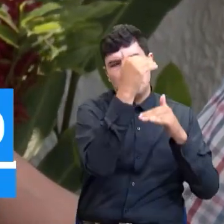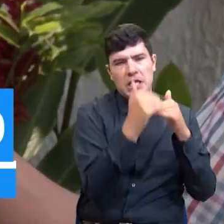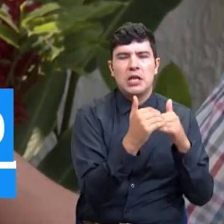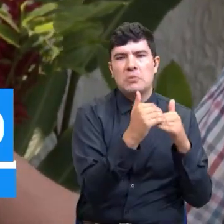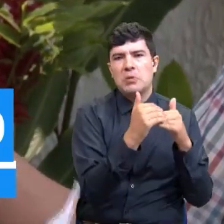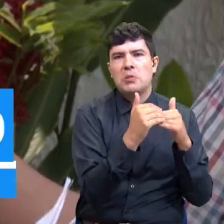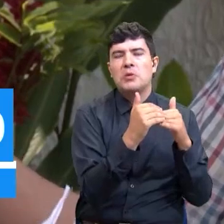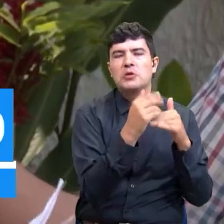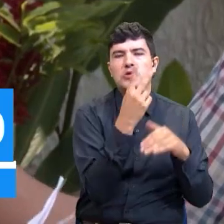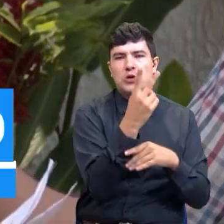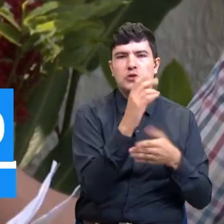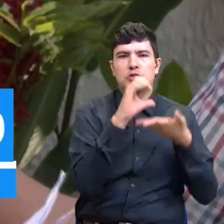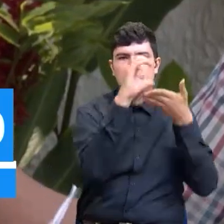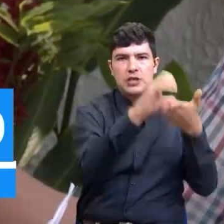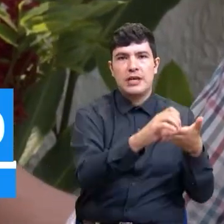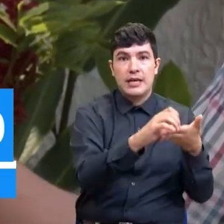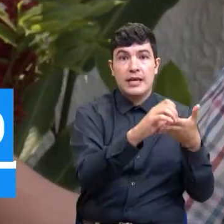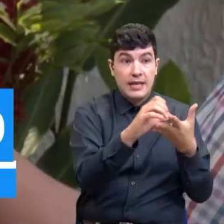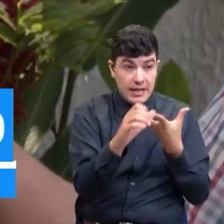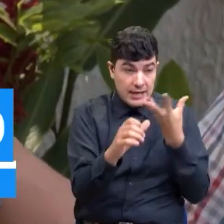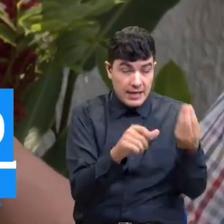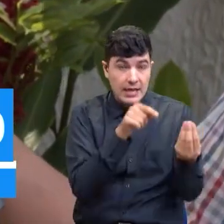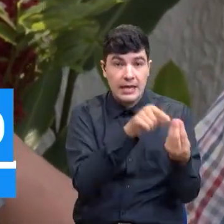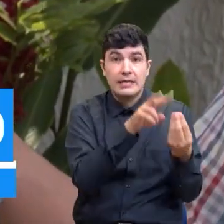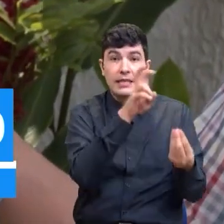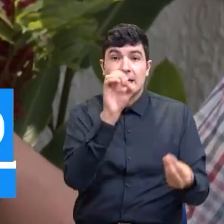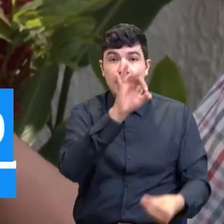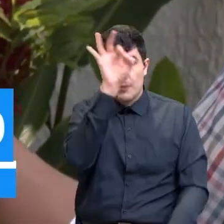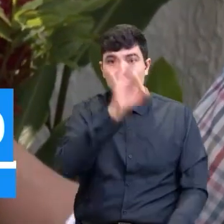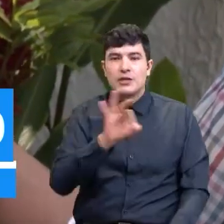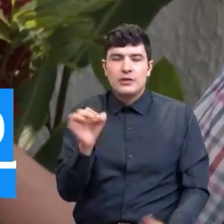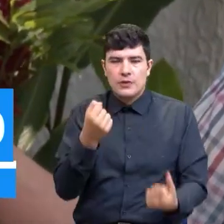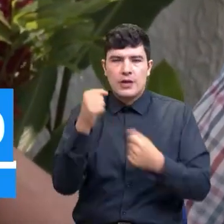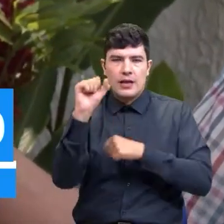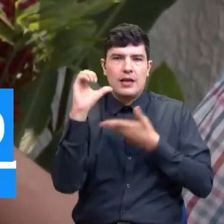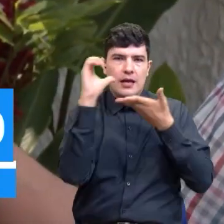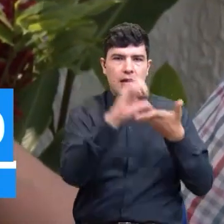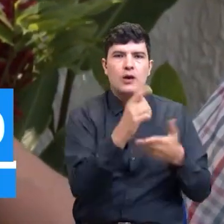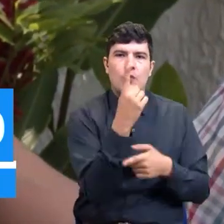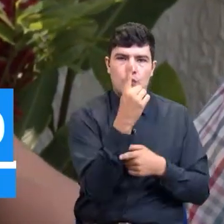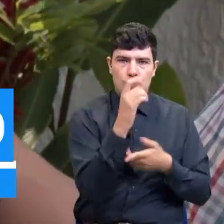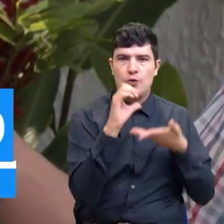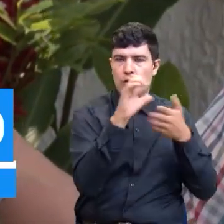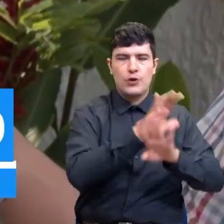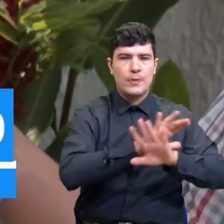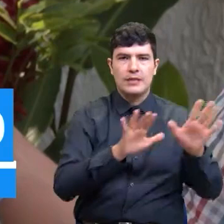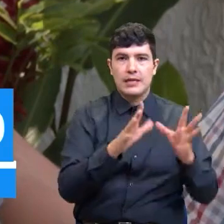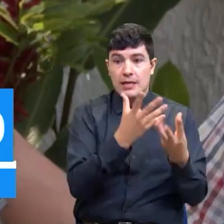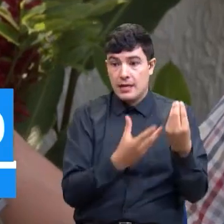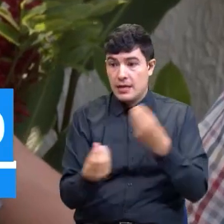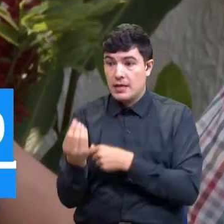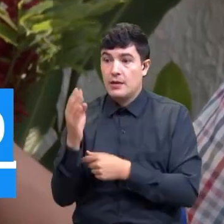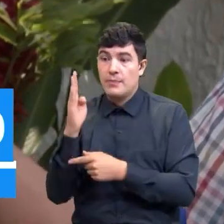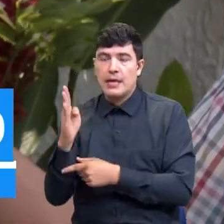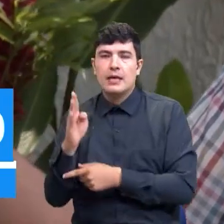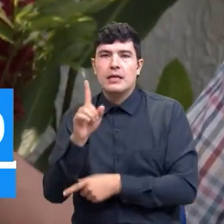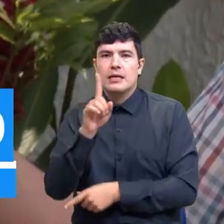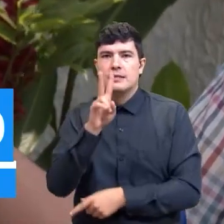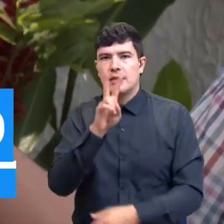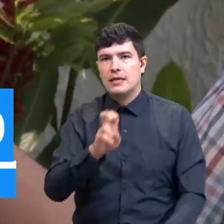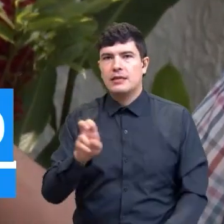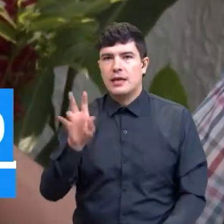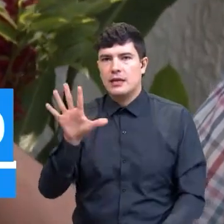el 70% gana un salario mínimo en la categoría B solo tenemos 61.442 personas